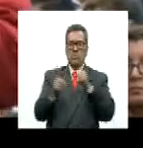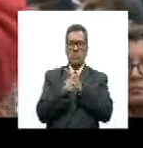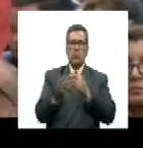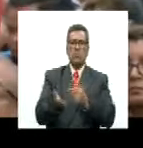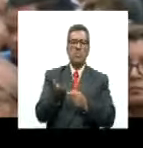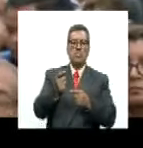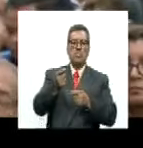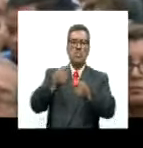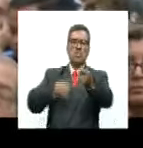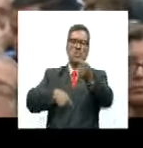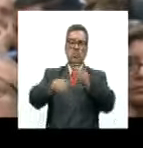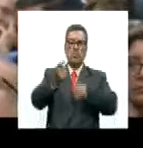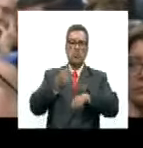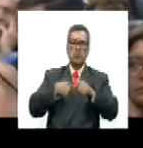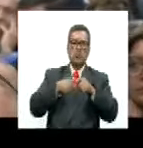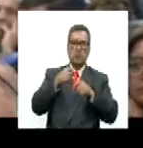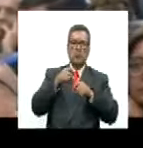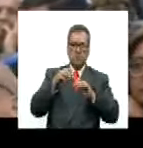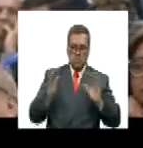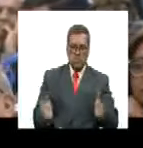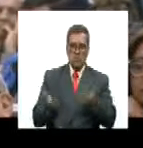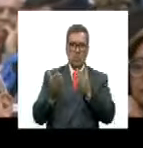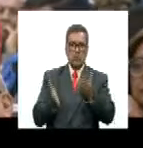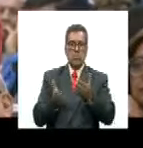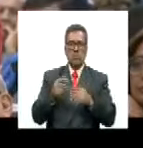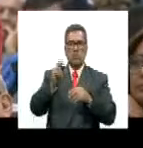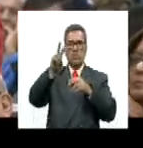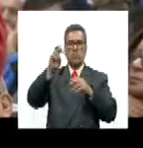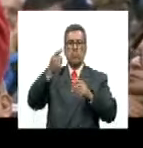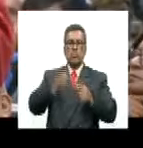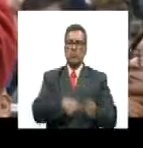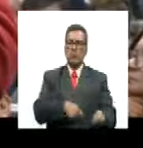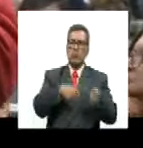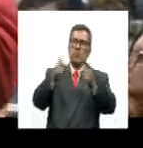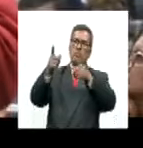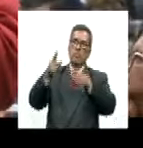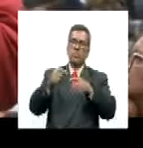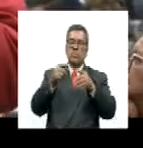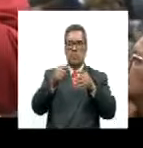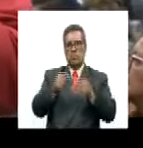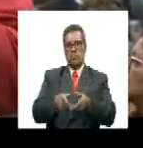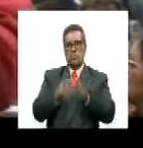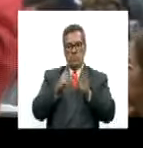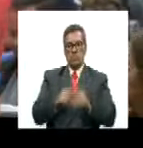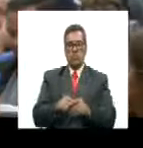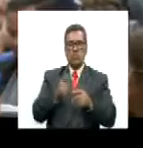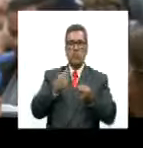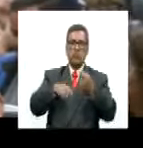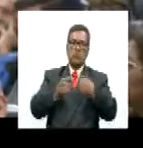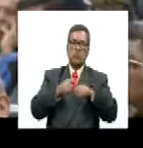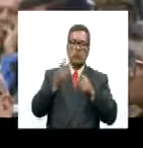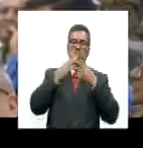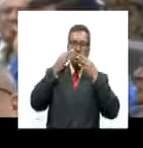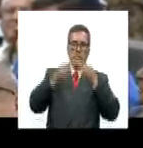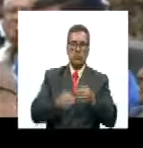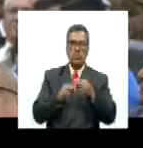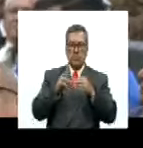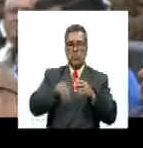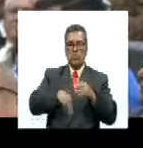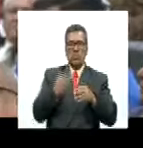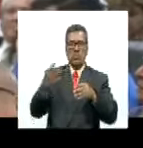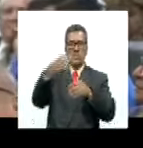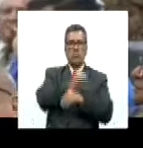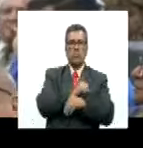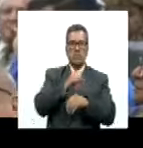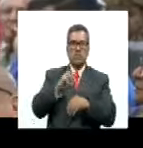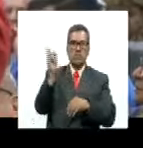importaciones, un modelo de desarrollo que promueva nuevas exportaciones, y eso estamos seguros que lo podemos lograr